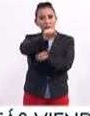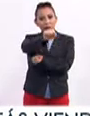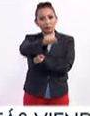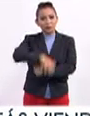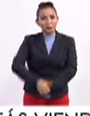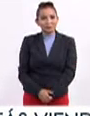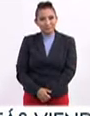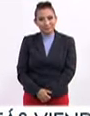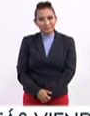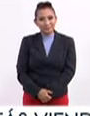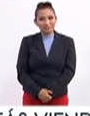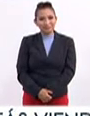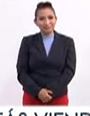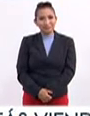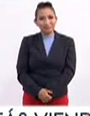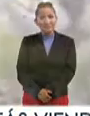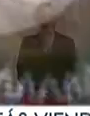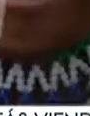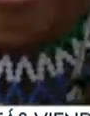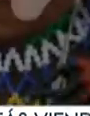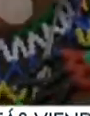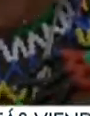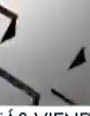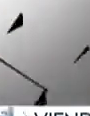de la Constitución.